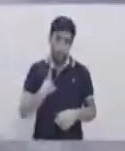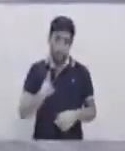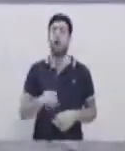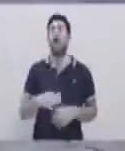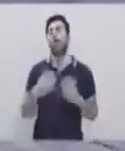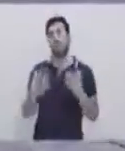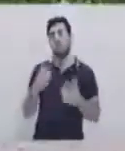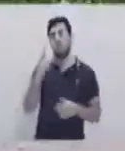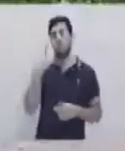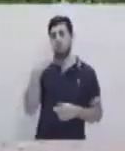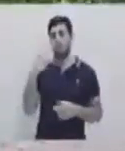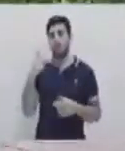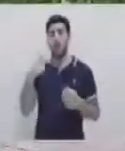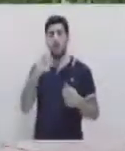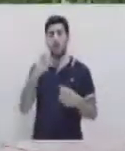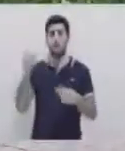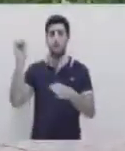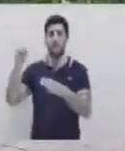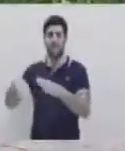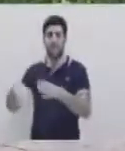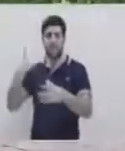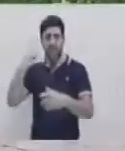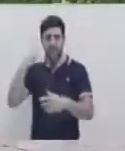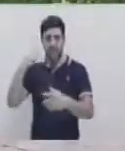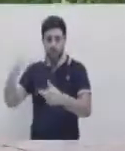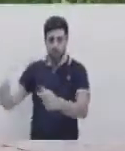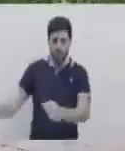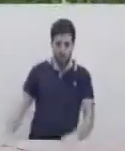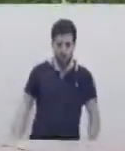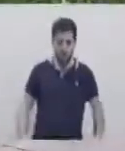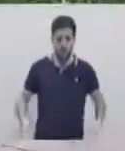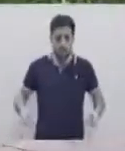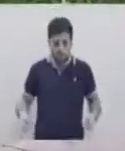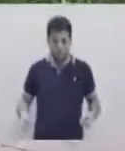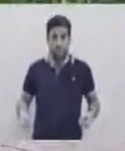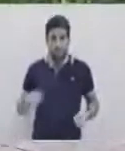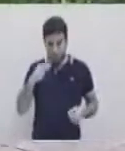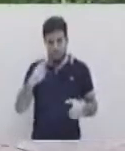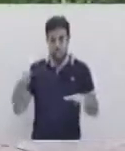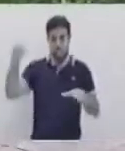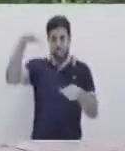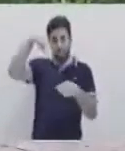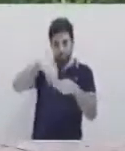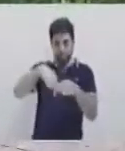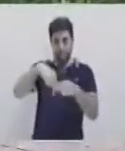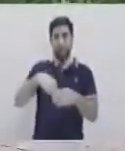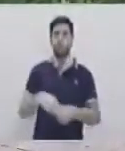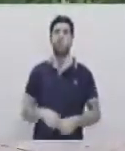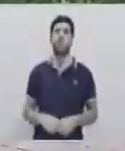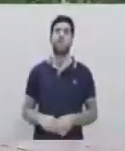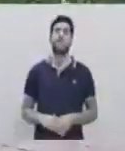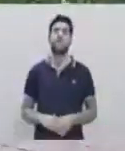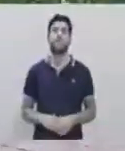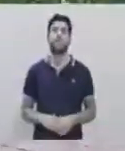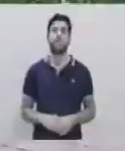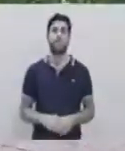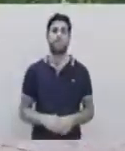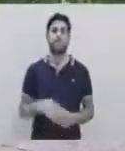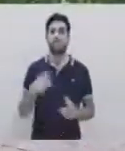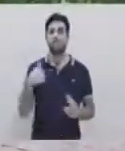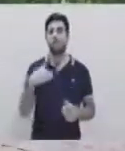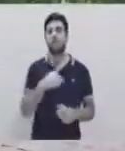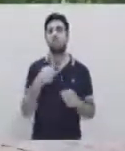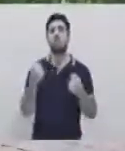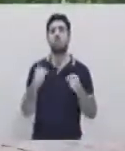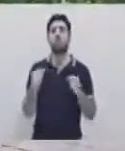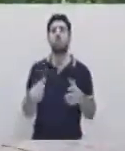utilizar una bolsa grande de las que utiliza mamá para echar la basura.